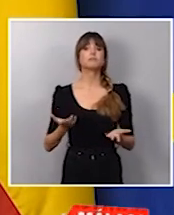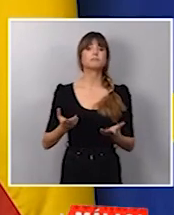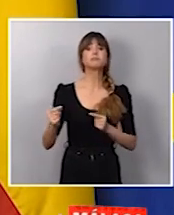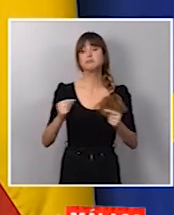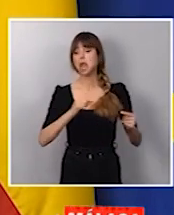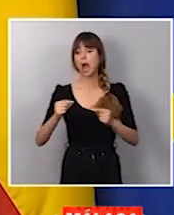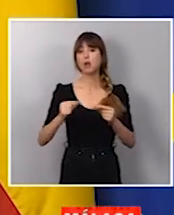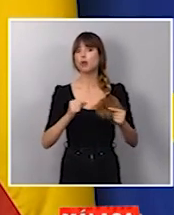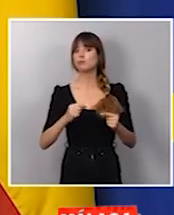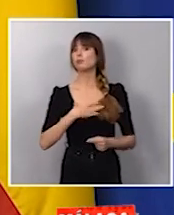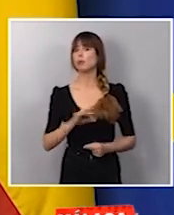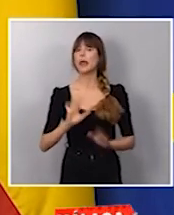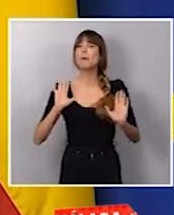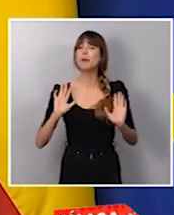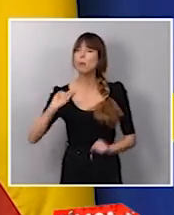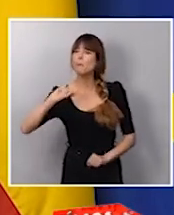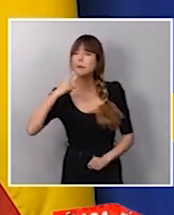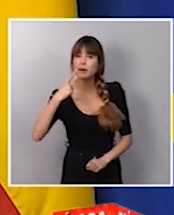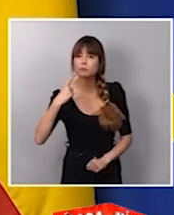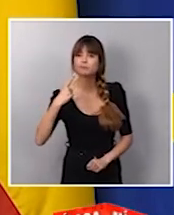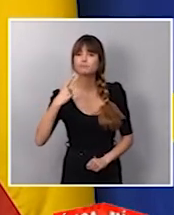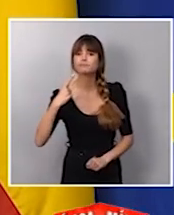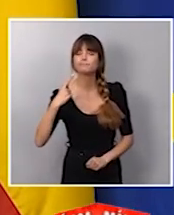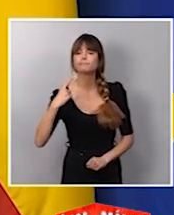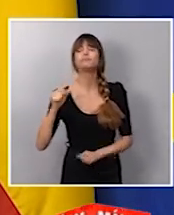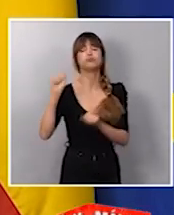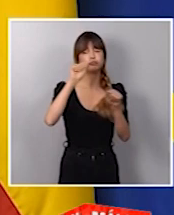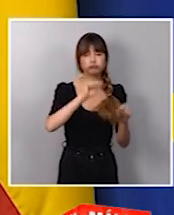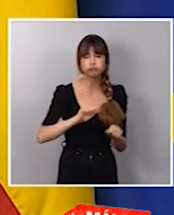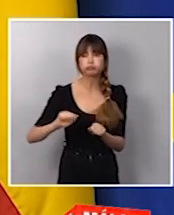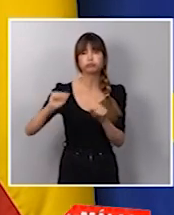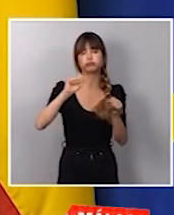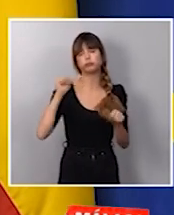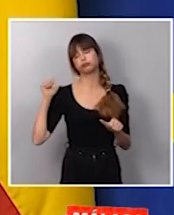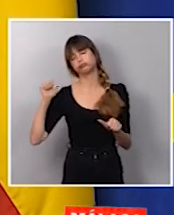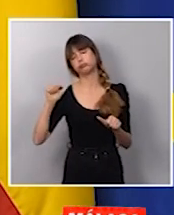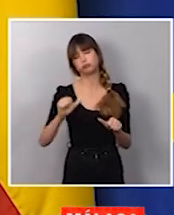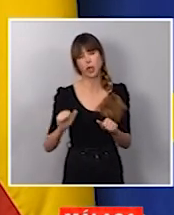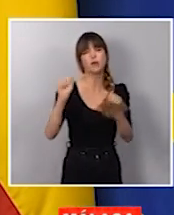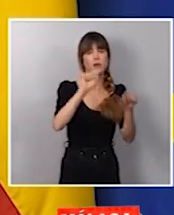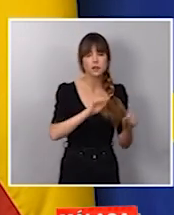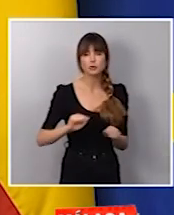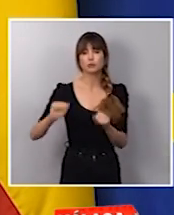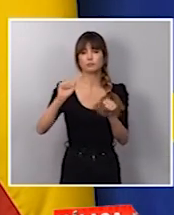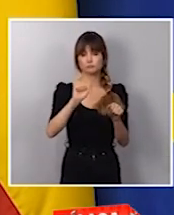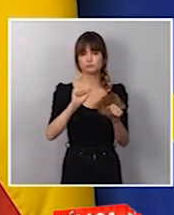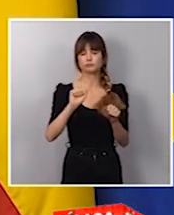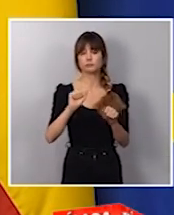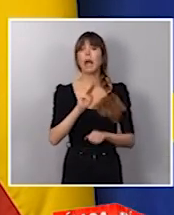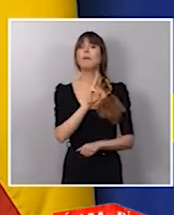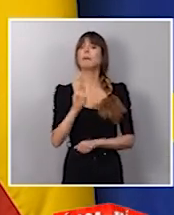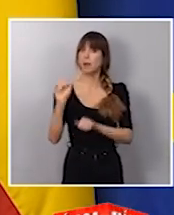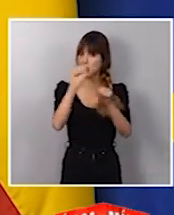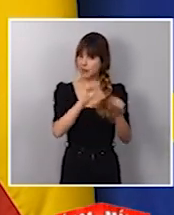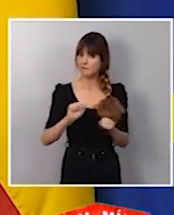dialogar. Pero en primer lugar, lo venimos defendiendo desde el primer momento. También lo defendía el Partido